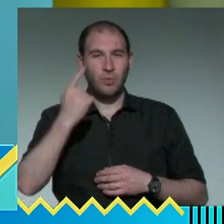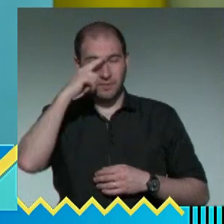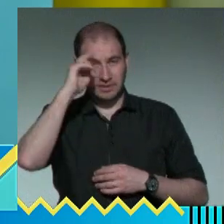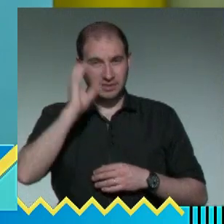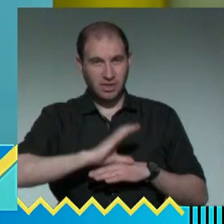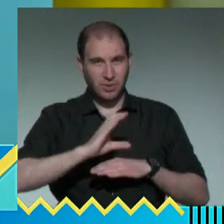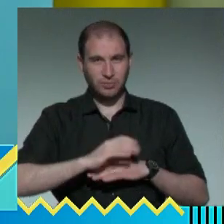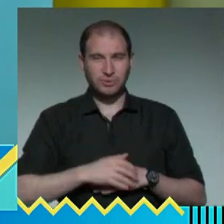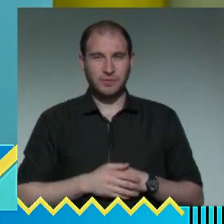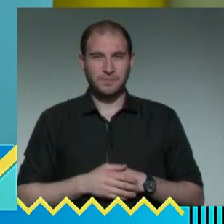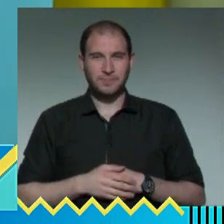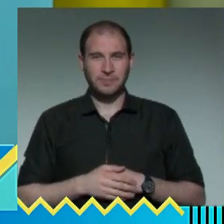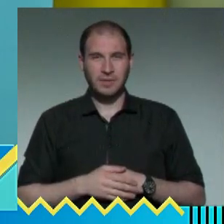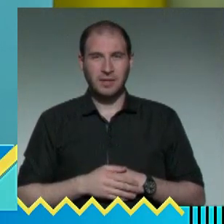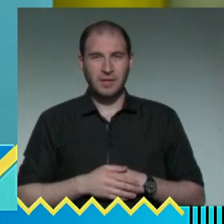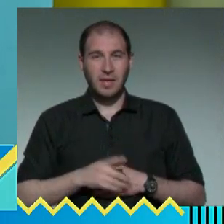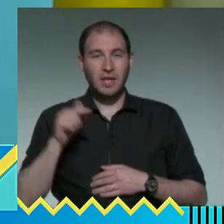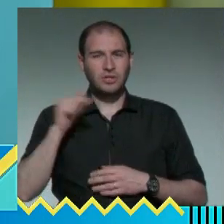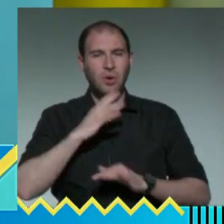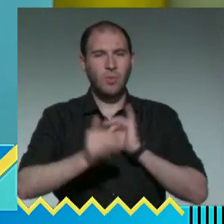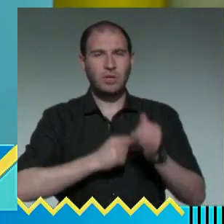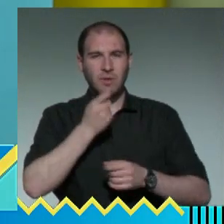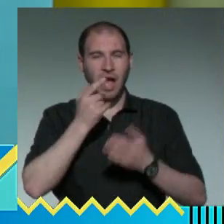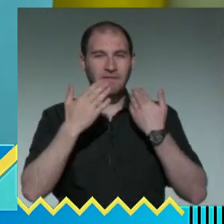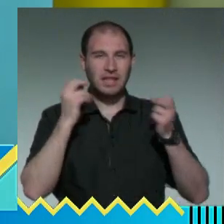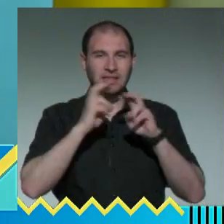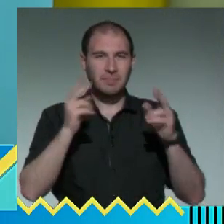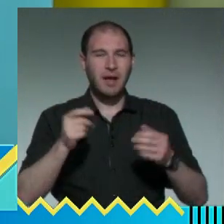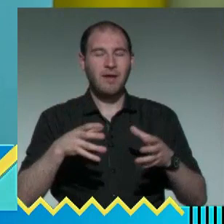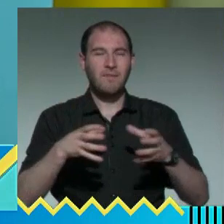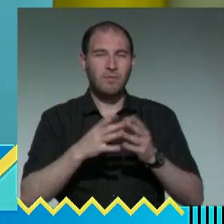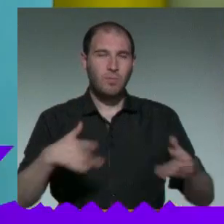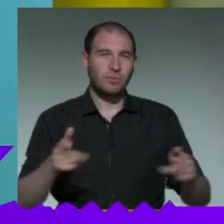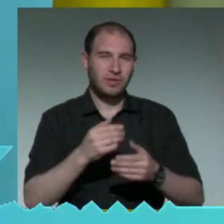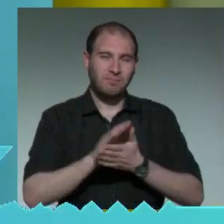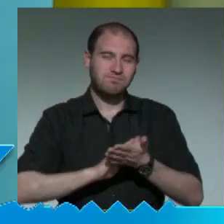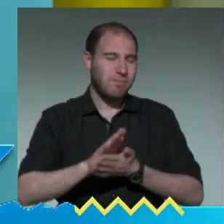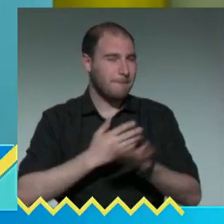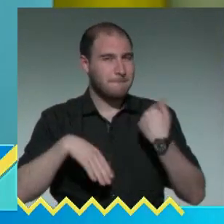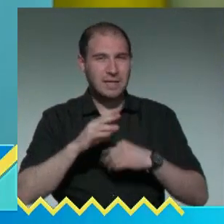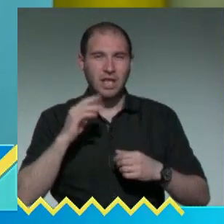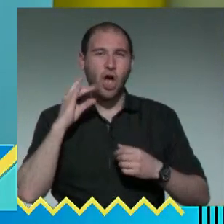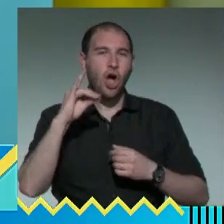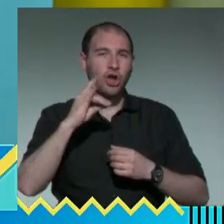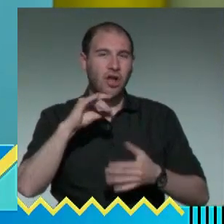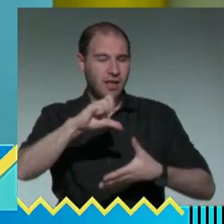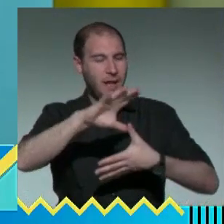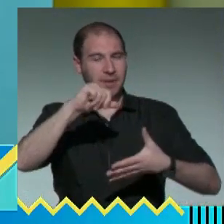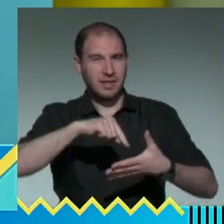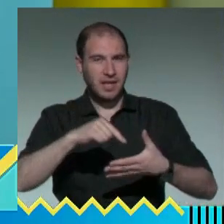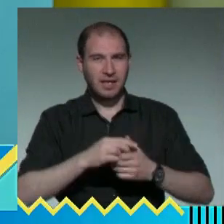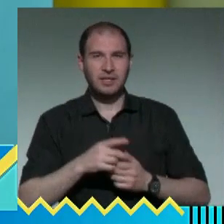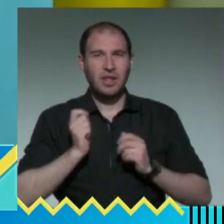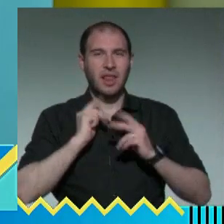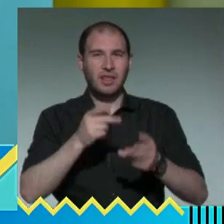Universidad Nacional de Cuyo. Y si yo les digo que vamos a hablar de la banda más influyente del rock, del pop de América Latina, si